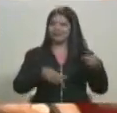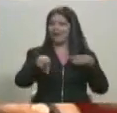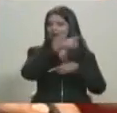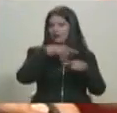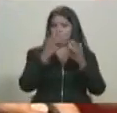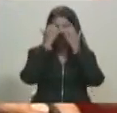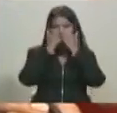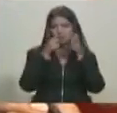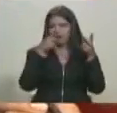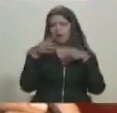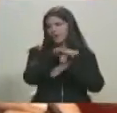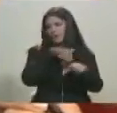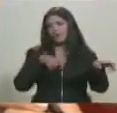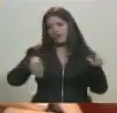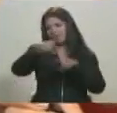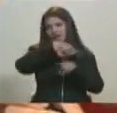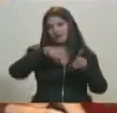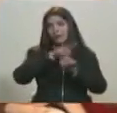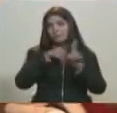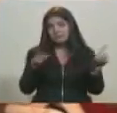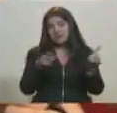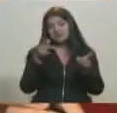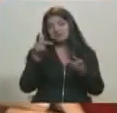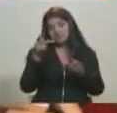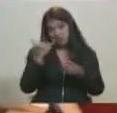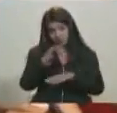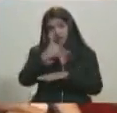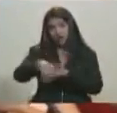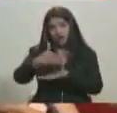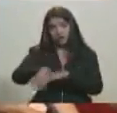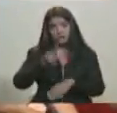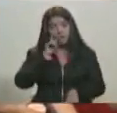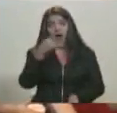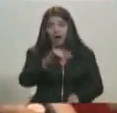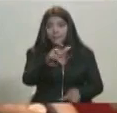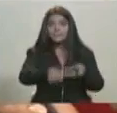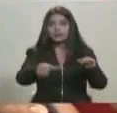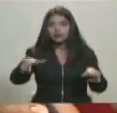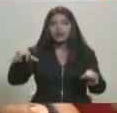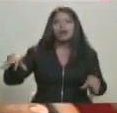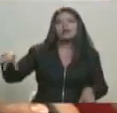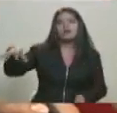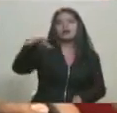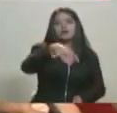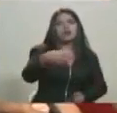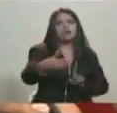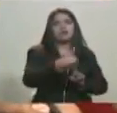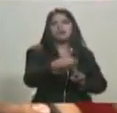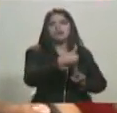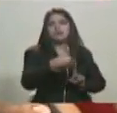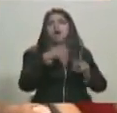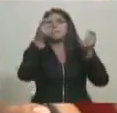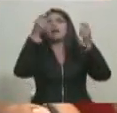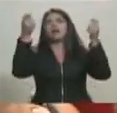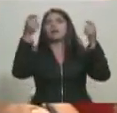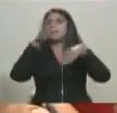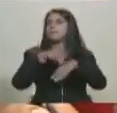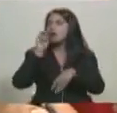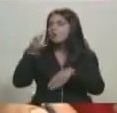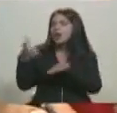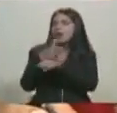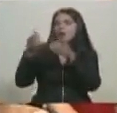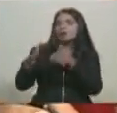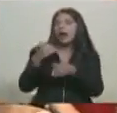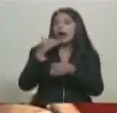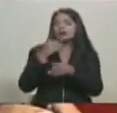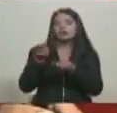en verdad, la mayoría de ellos, pero están haciendo vida en la calle y tienen gente entonces en las regiones que los presionan para hacer campaña, porque ven las gobernaciones como unas